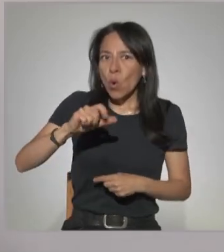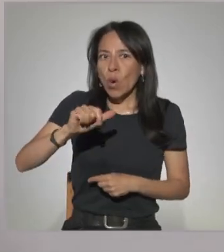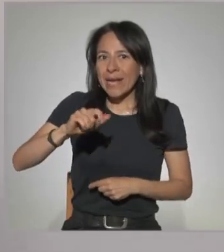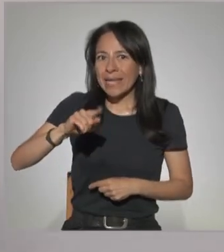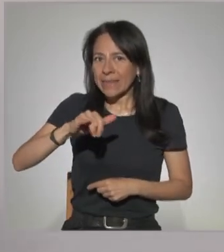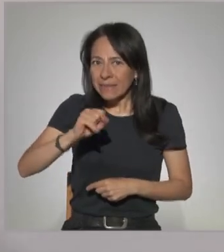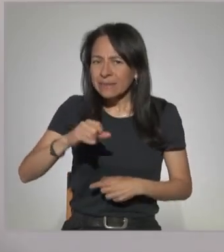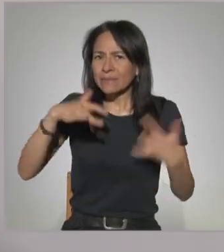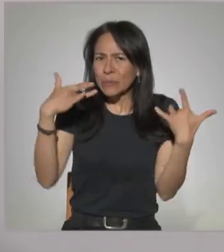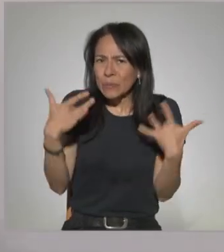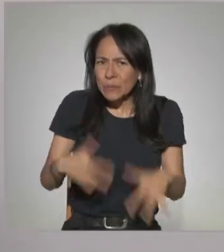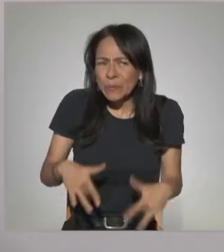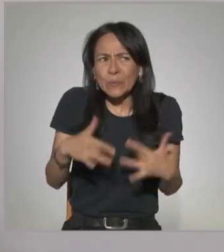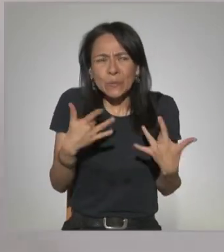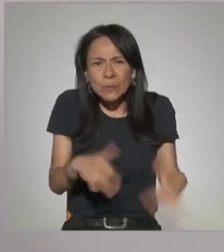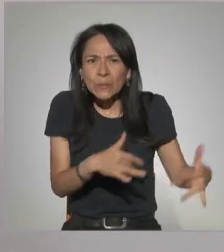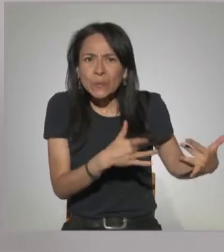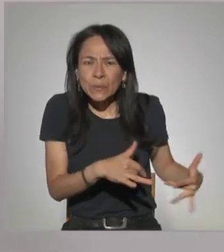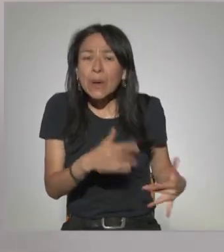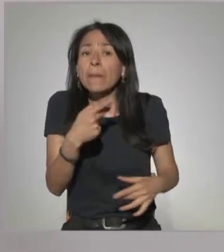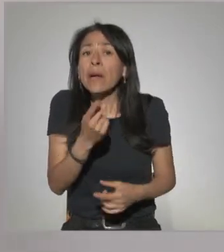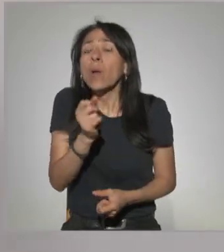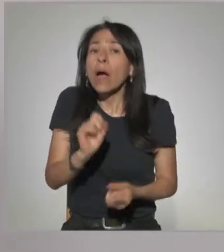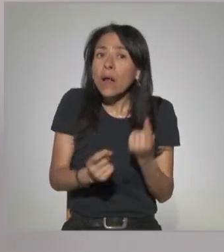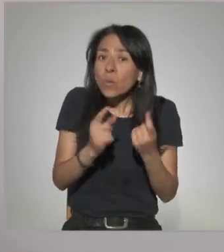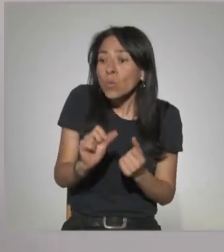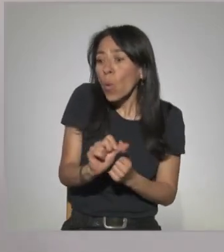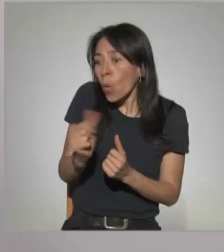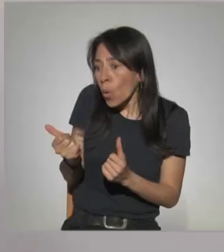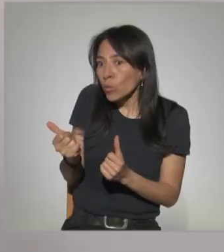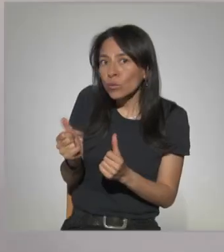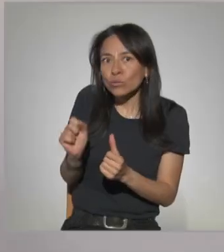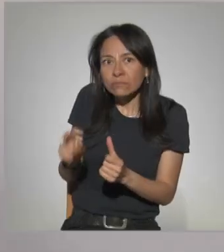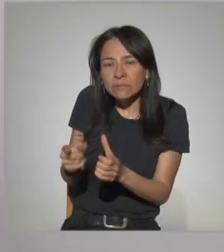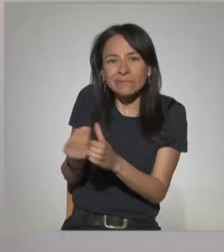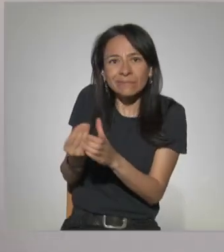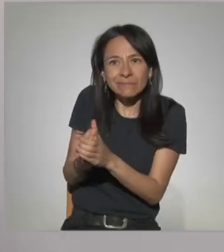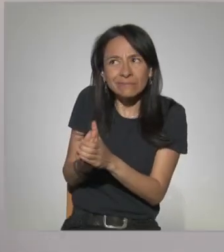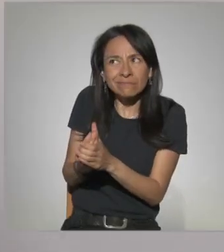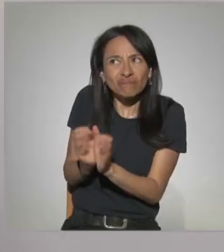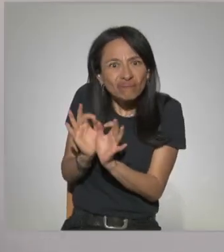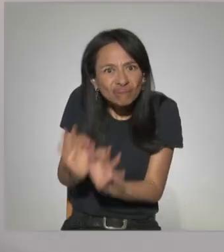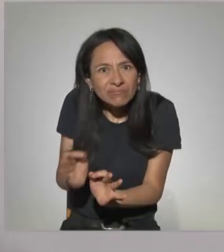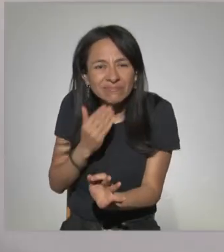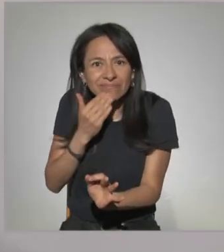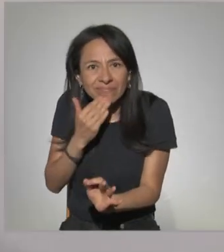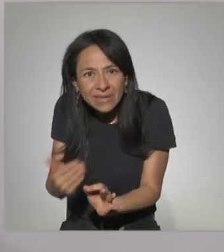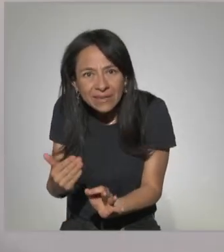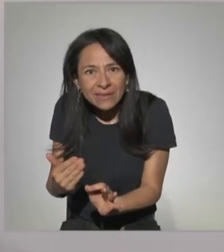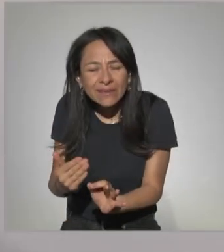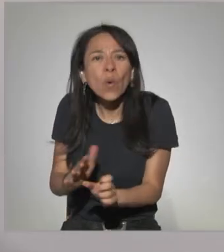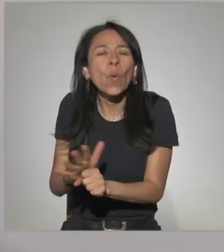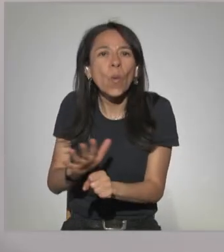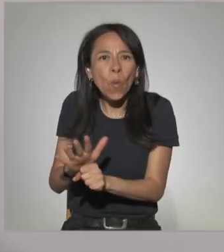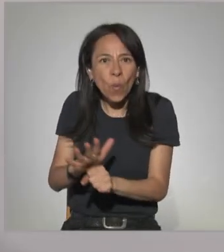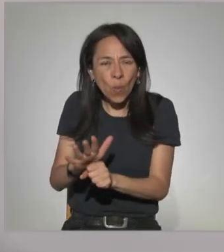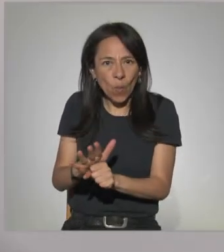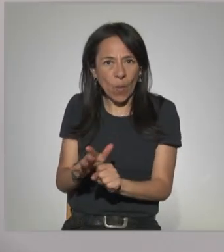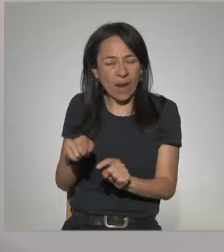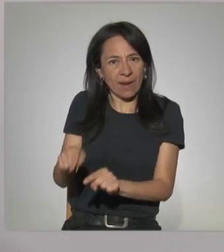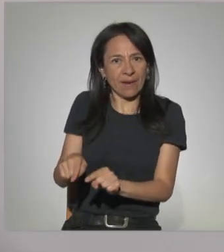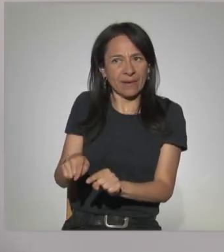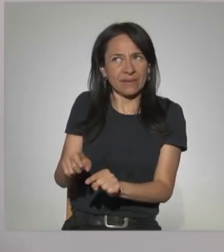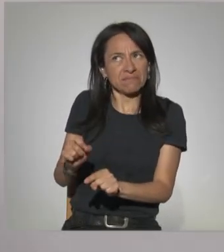queremos es el que está de acuerdo a los amortiguadores, o el hormético lo provocamos